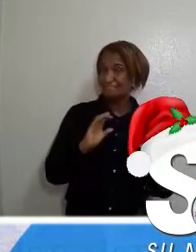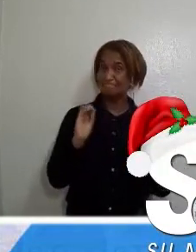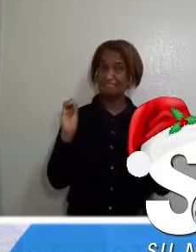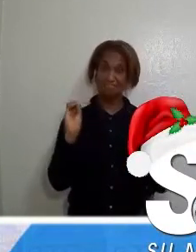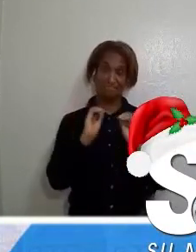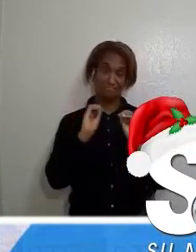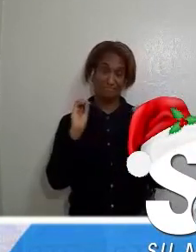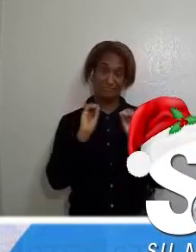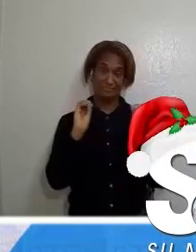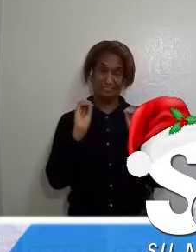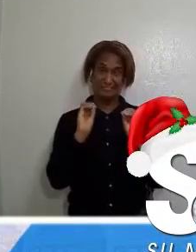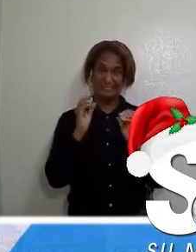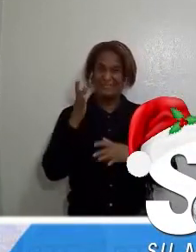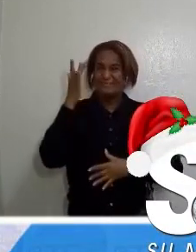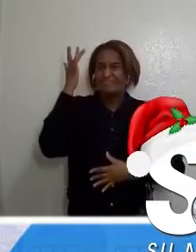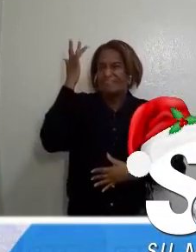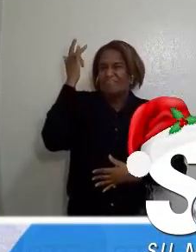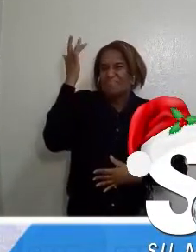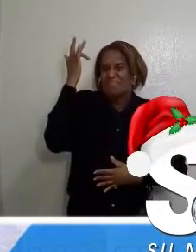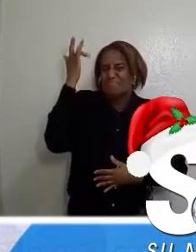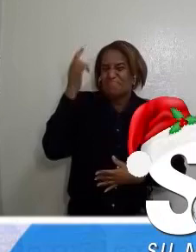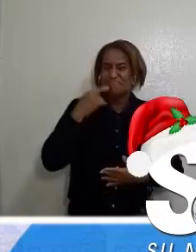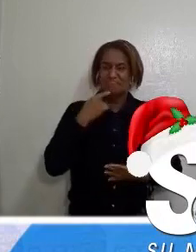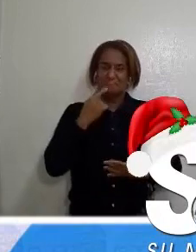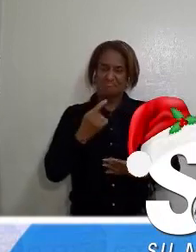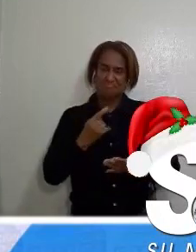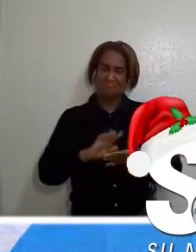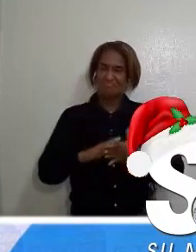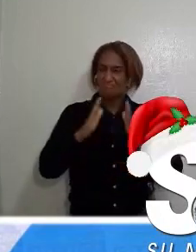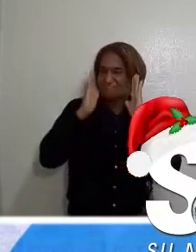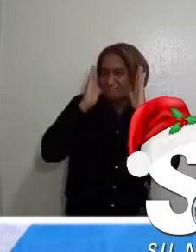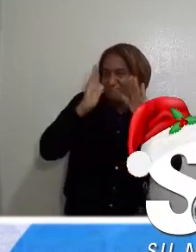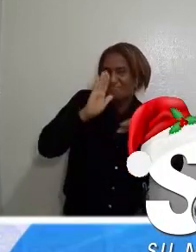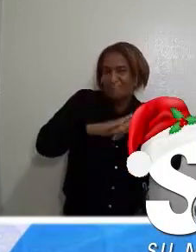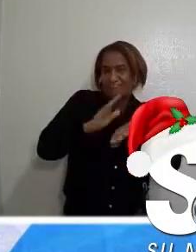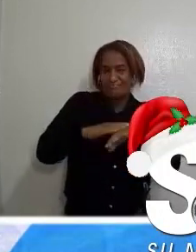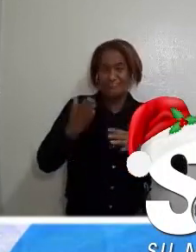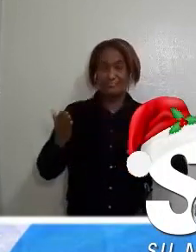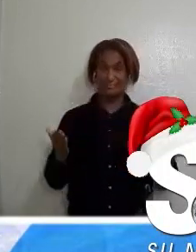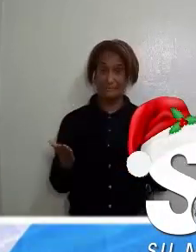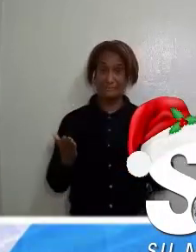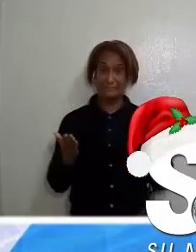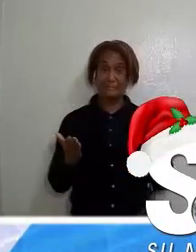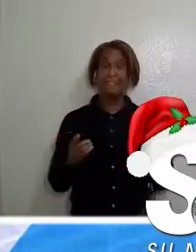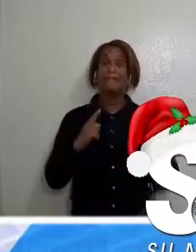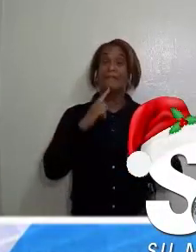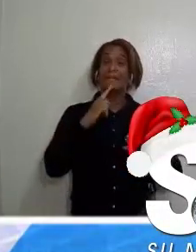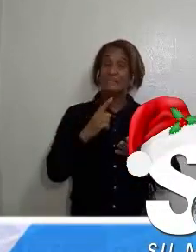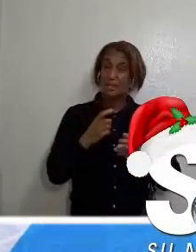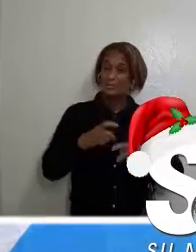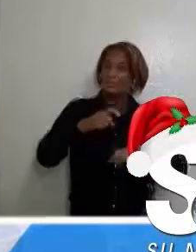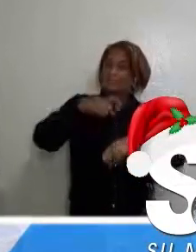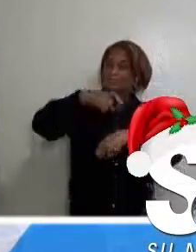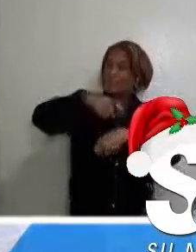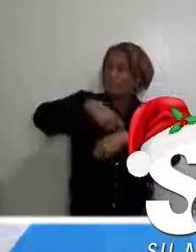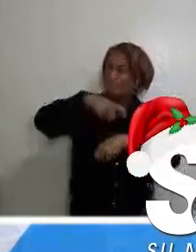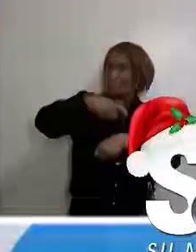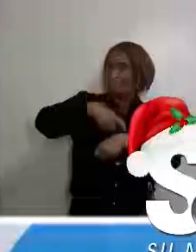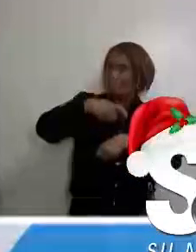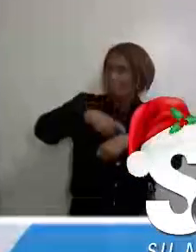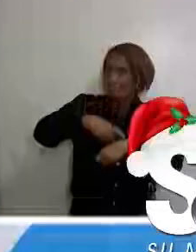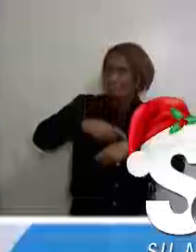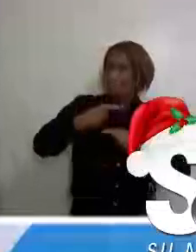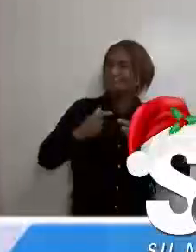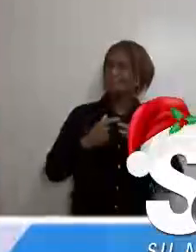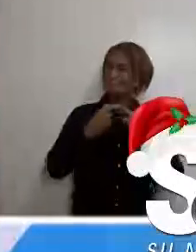del país una calle solitaria usted pues camina por esa calle si ve